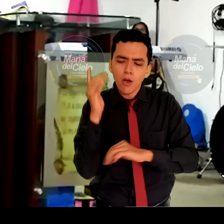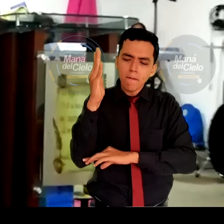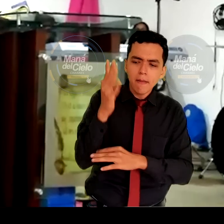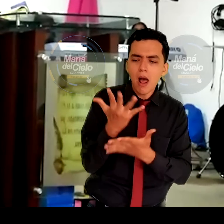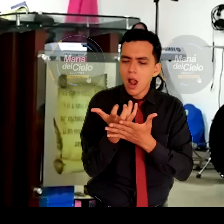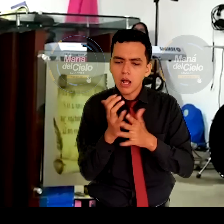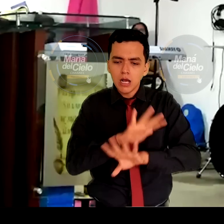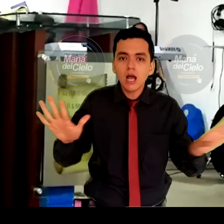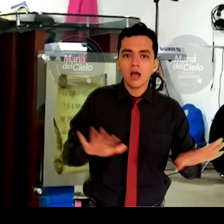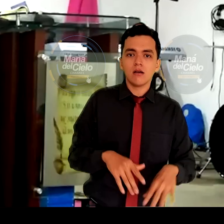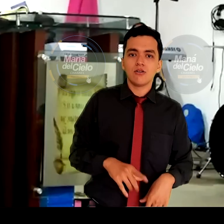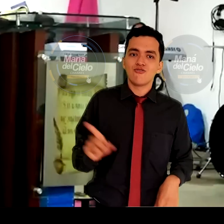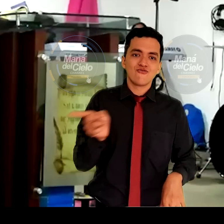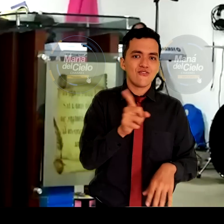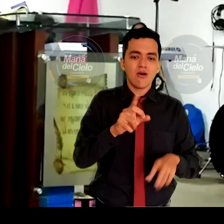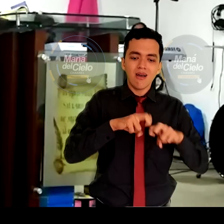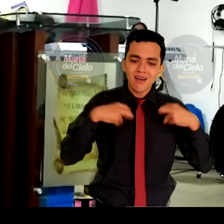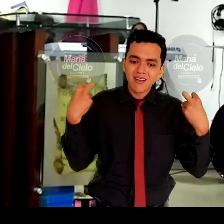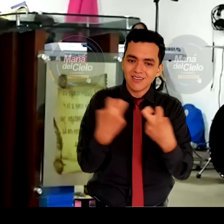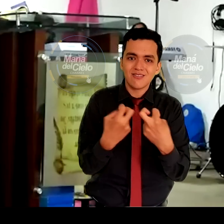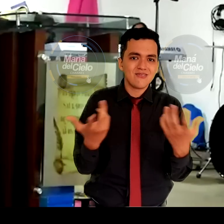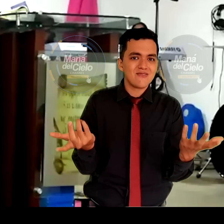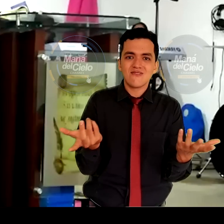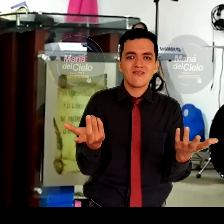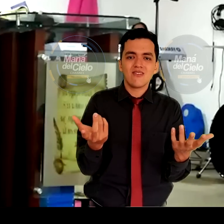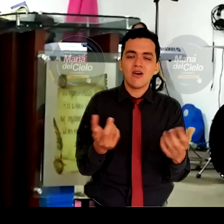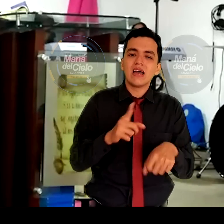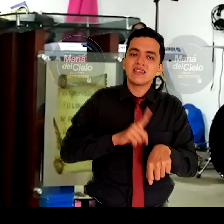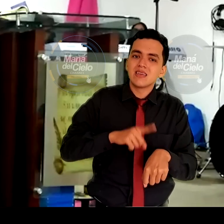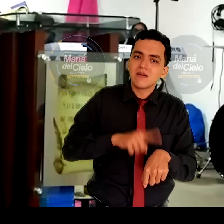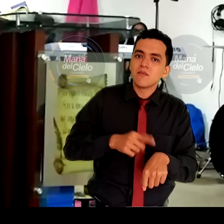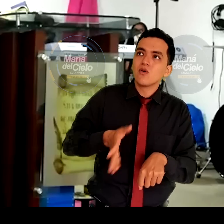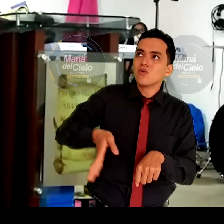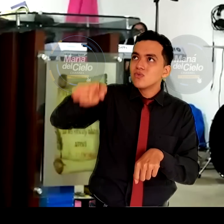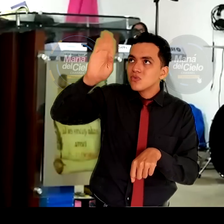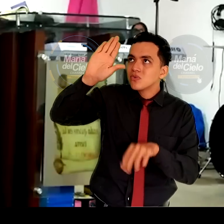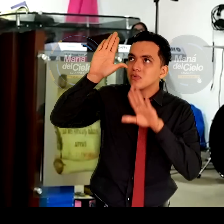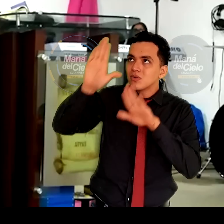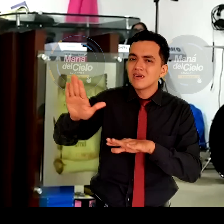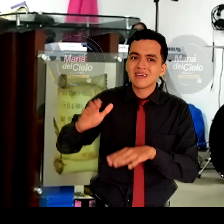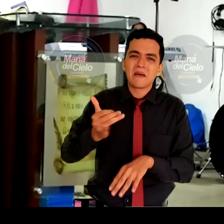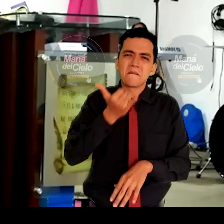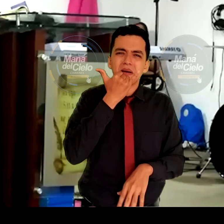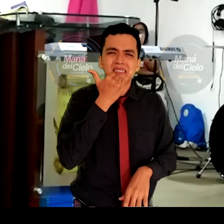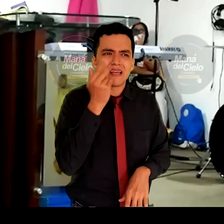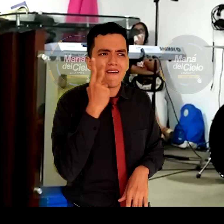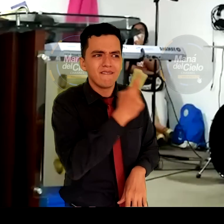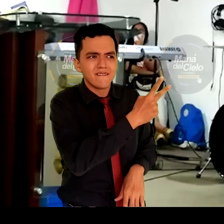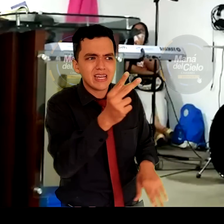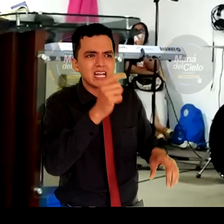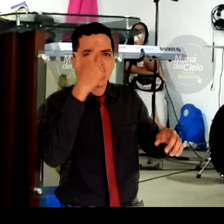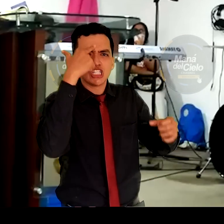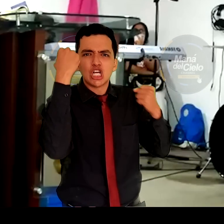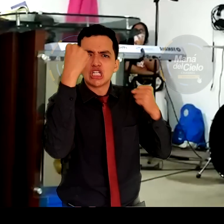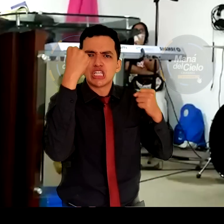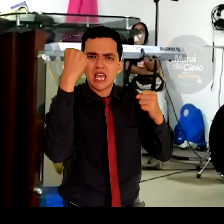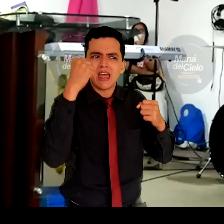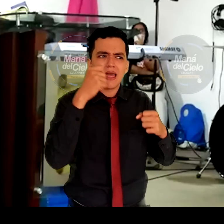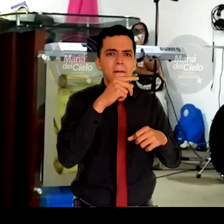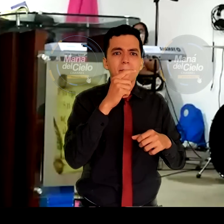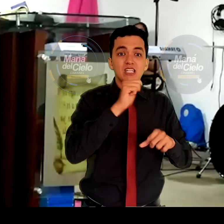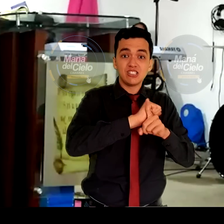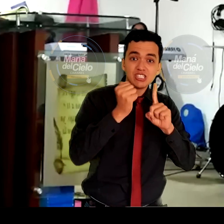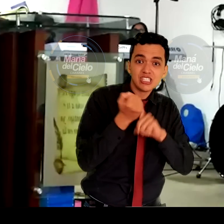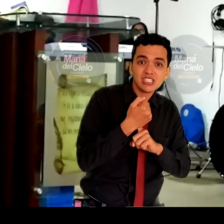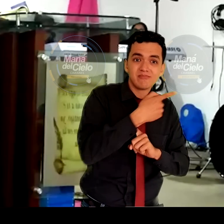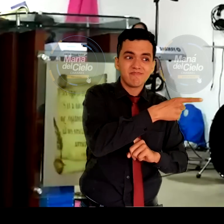rápido las peticiones porque estamos de afán, porque hay que descansar, mañana hay que madrugar. Hermano, estamos viviendo un tiempo demasiado acelerado, pero yo le invito, no acelere las cosas